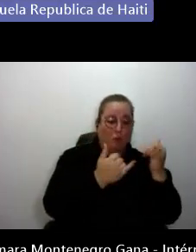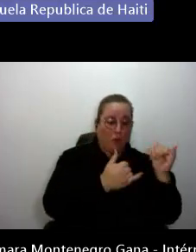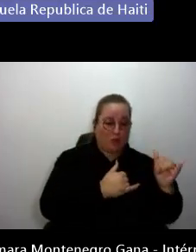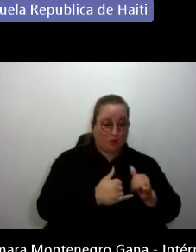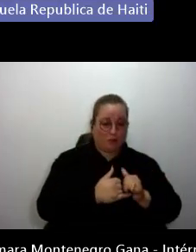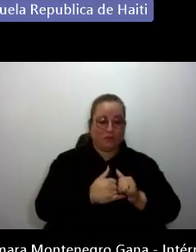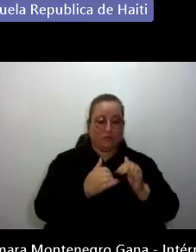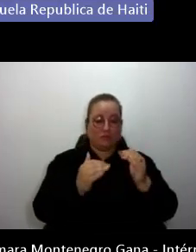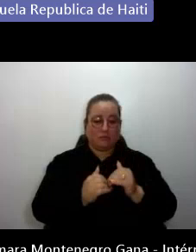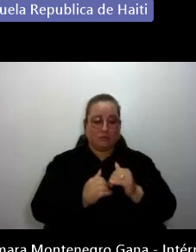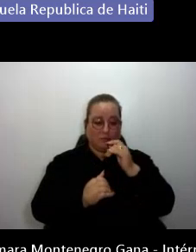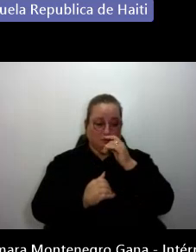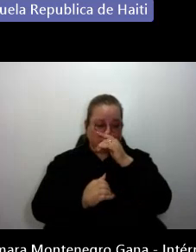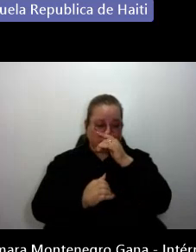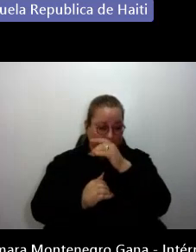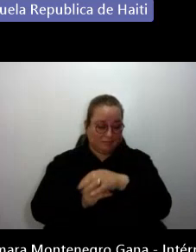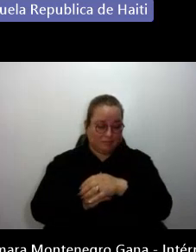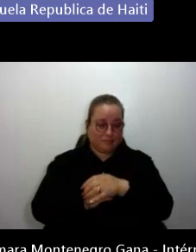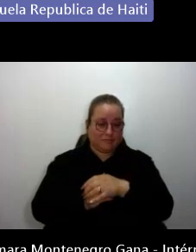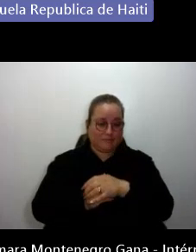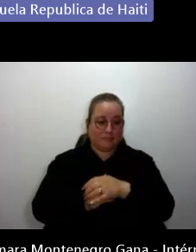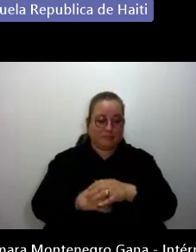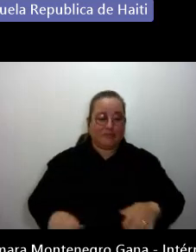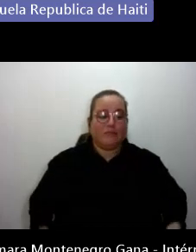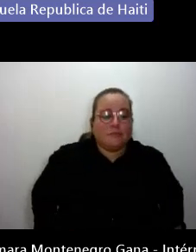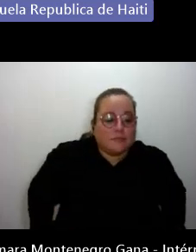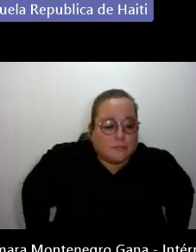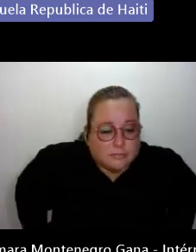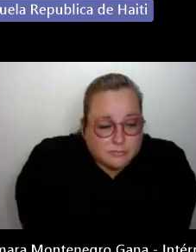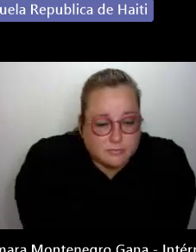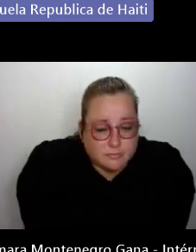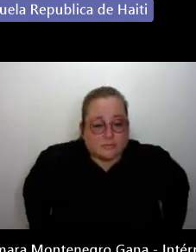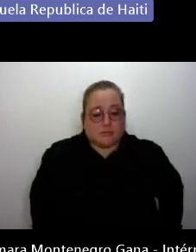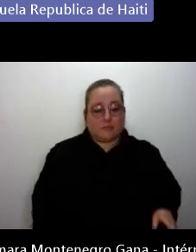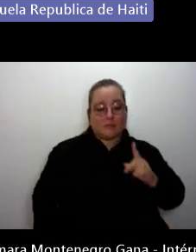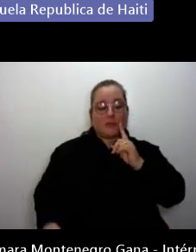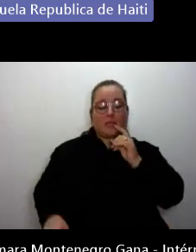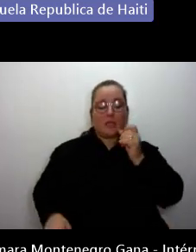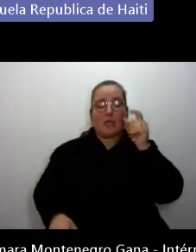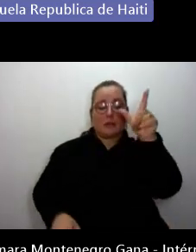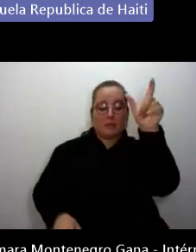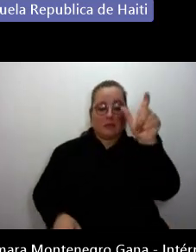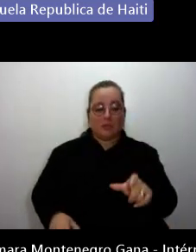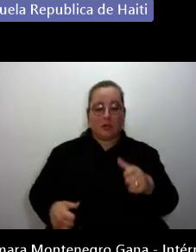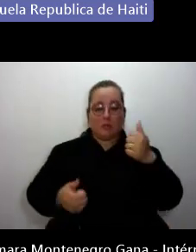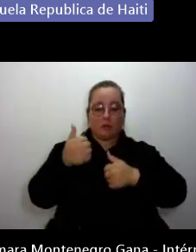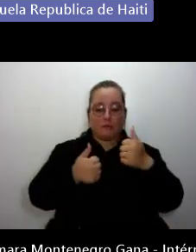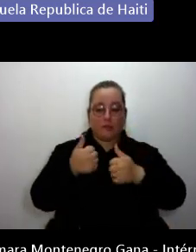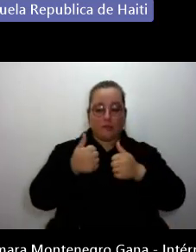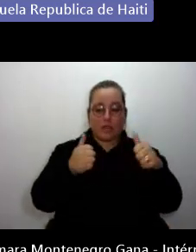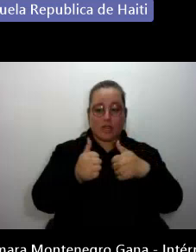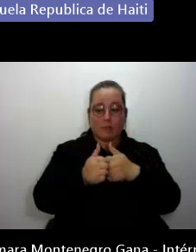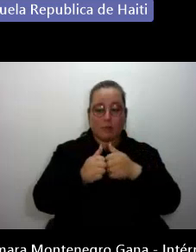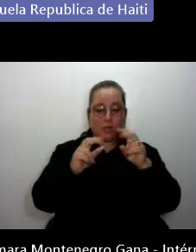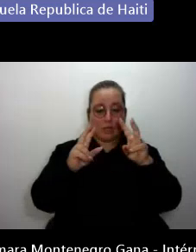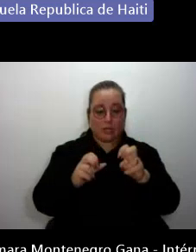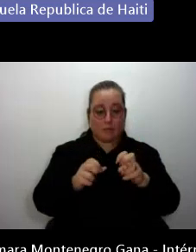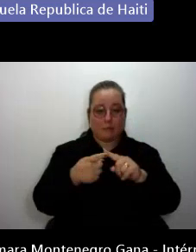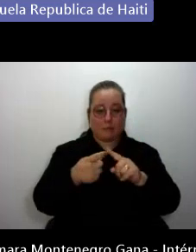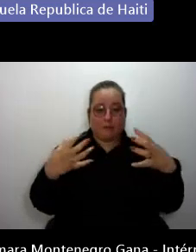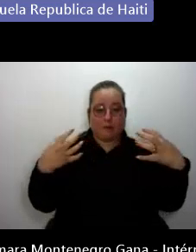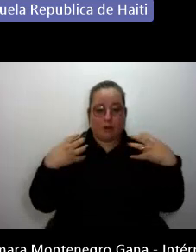Más abajo está la identificación de los profesionales que están a cargo de este PAEC. Primeramente está el encargado,